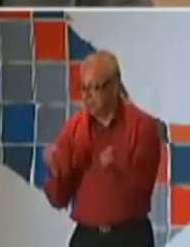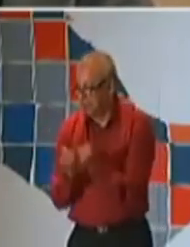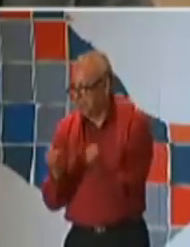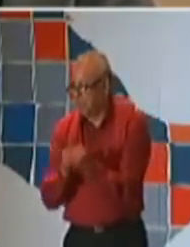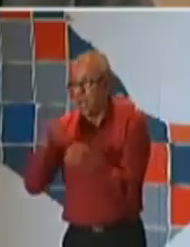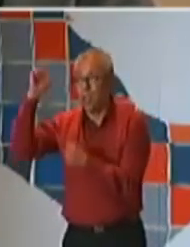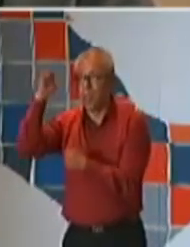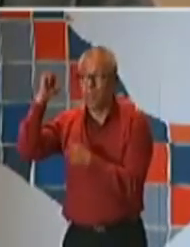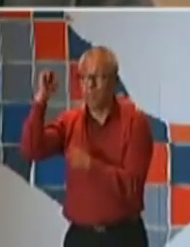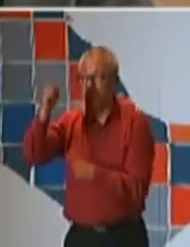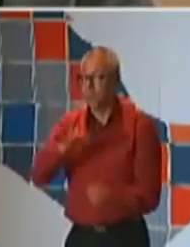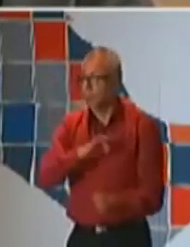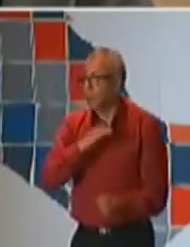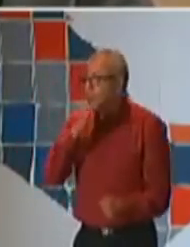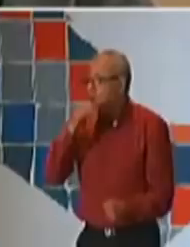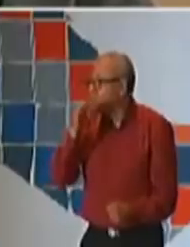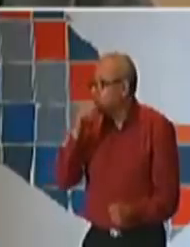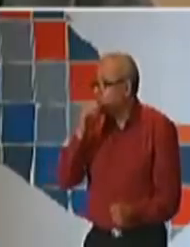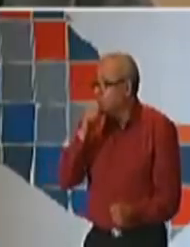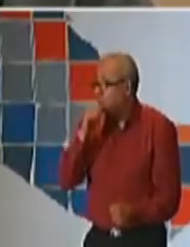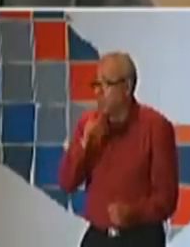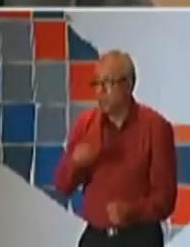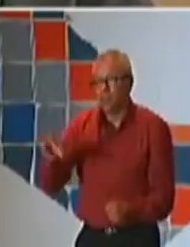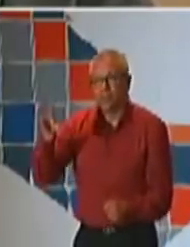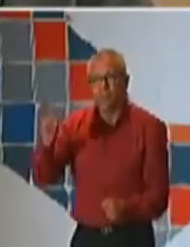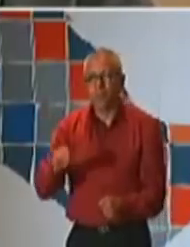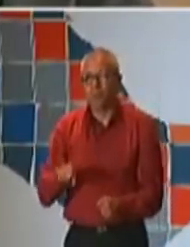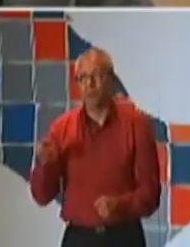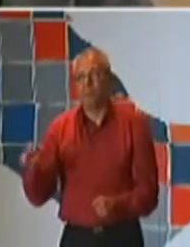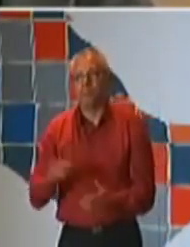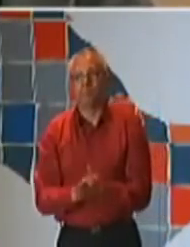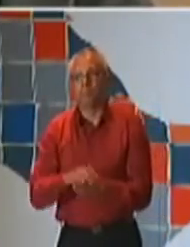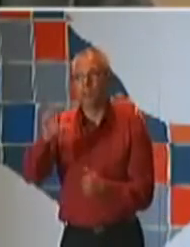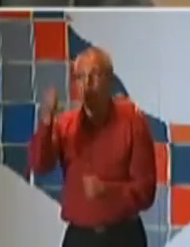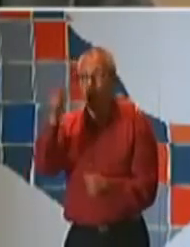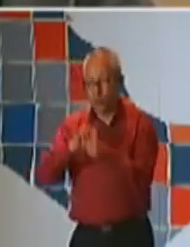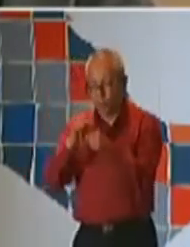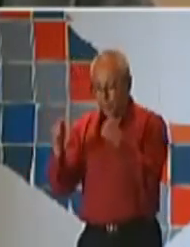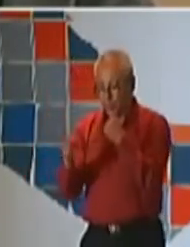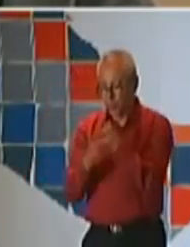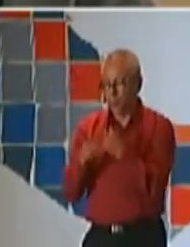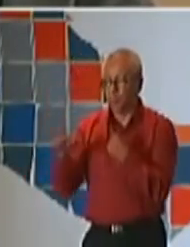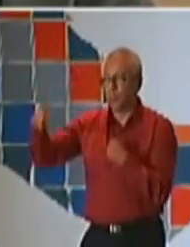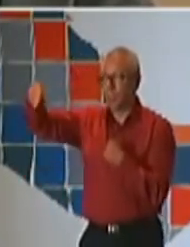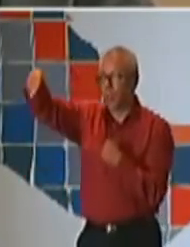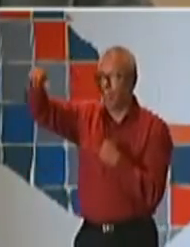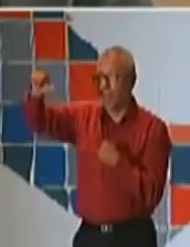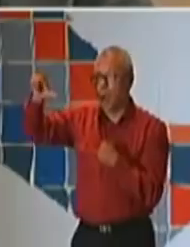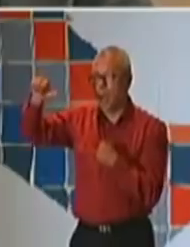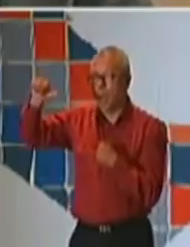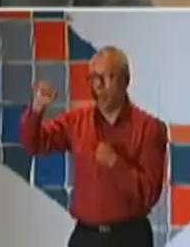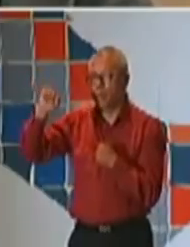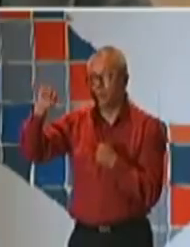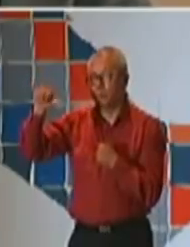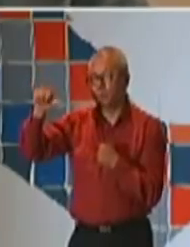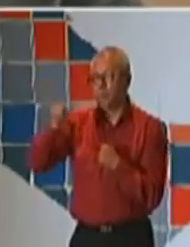de sindicalizarse en Malasia donde los sindicatos obreros Todavía existen y